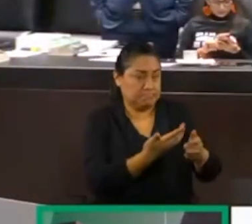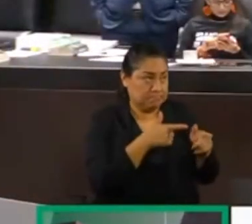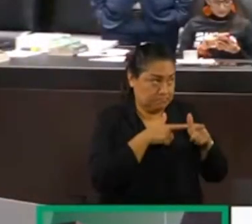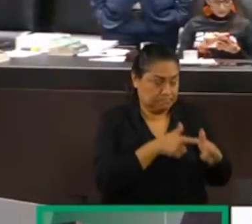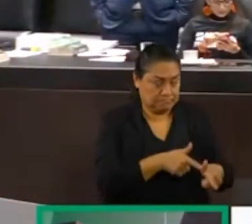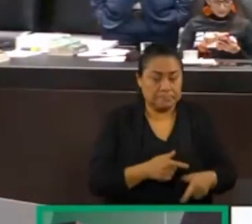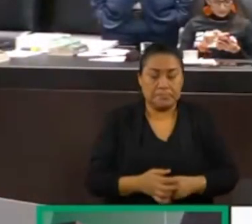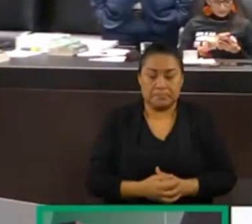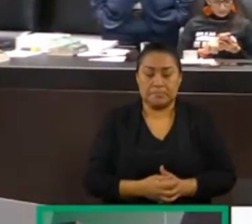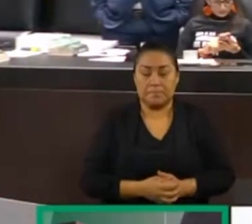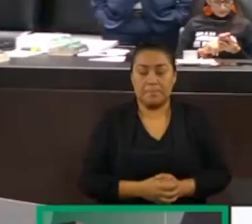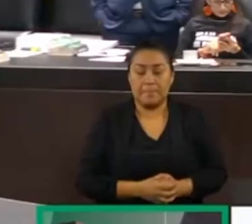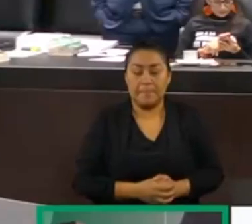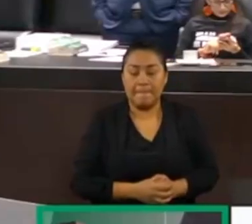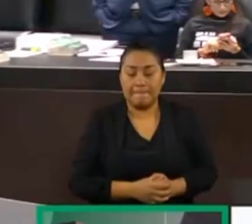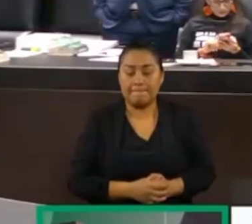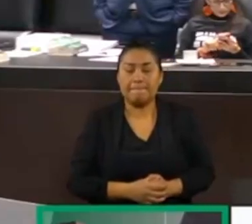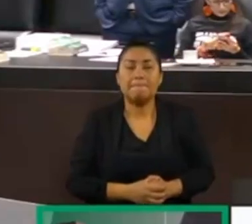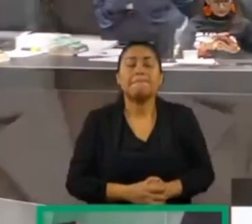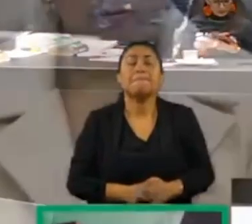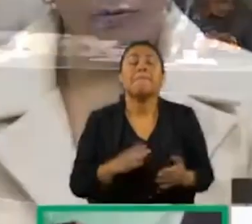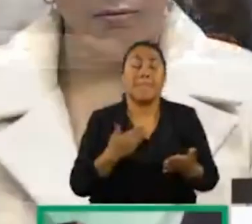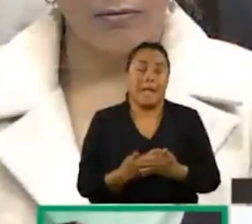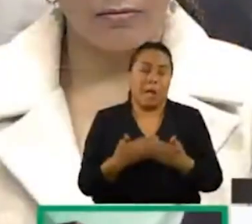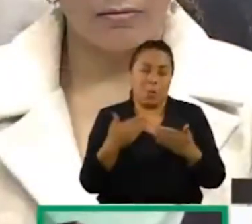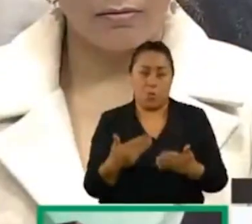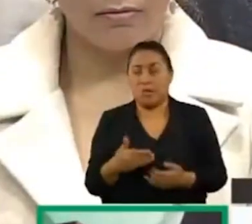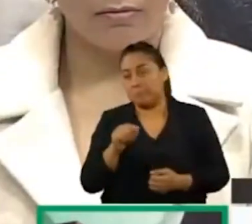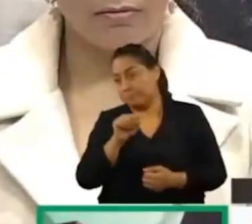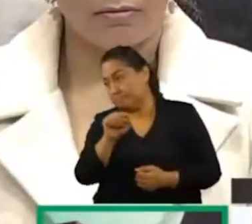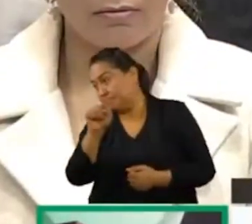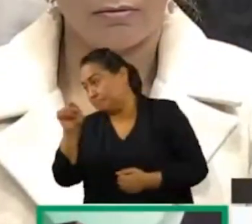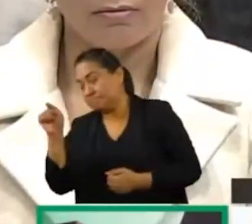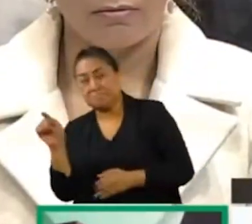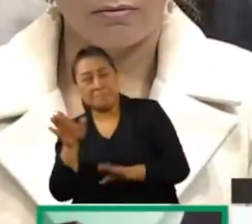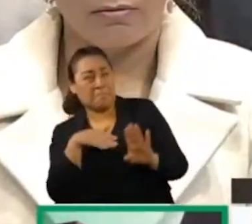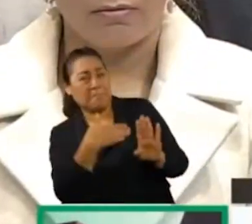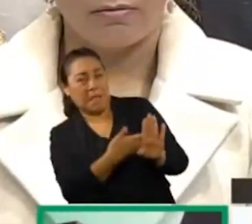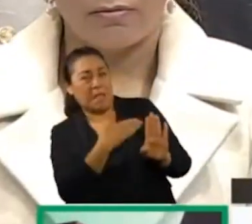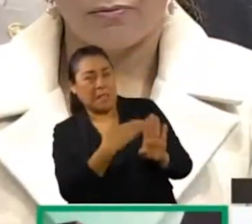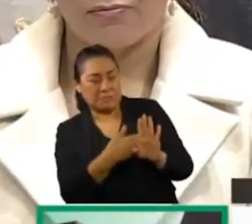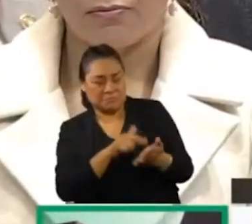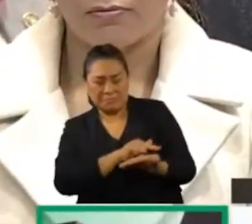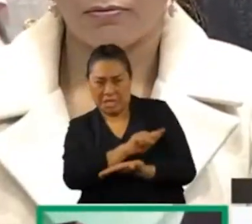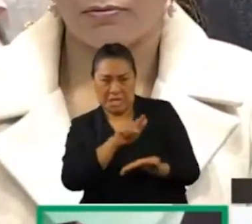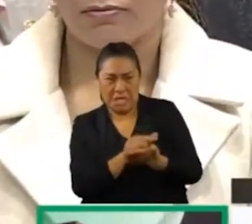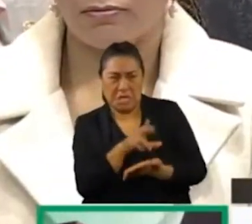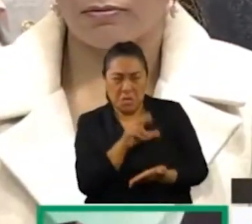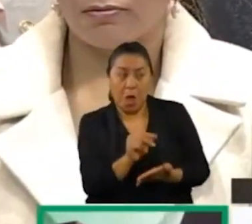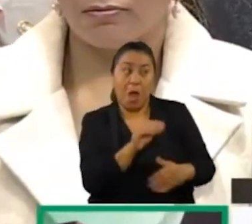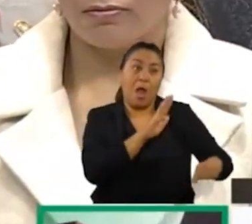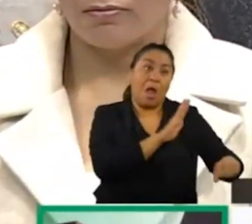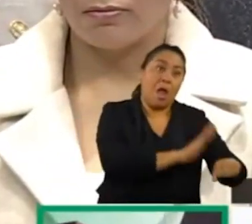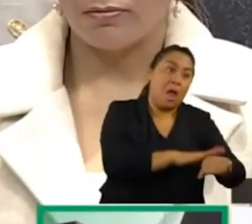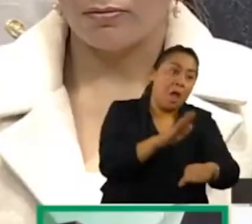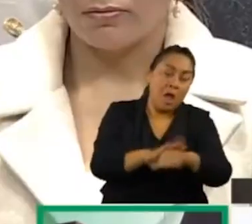presidente. Continúe. Quienes hoy atacan esta reforma con retórica